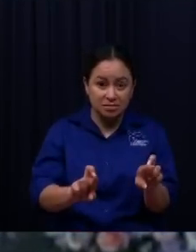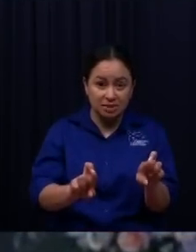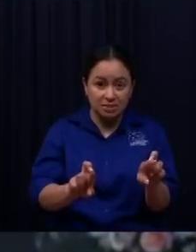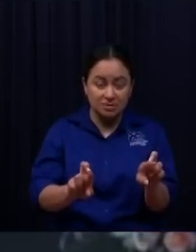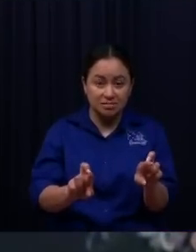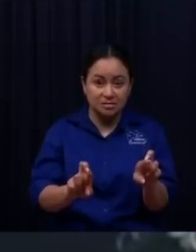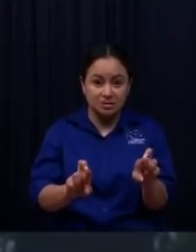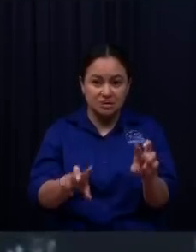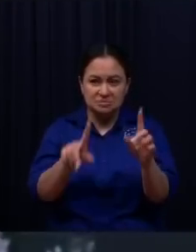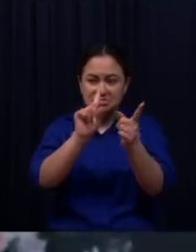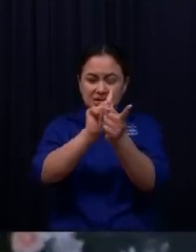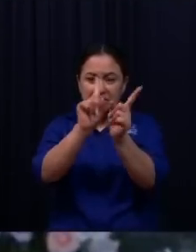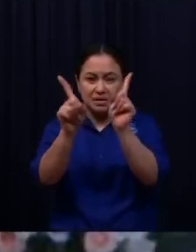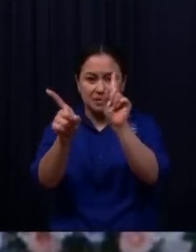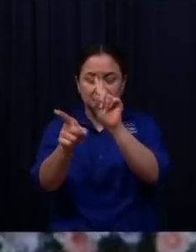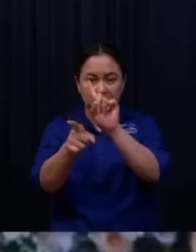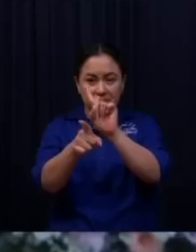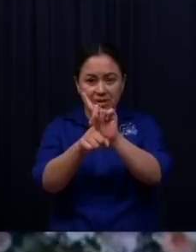no,